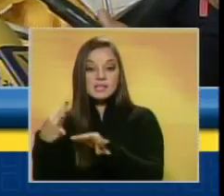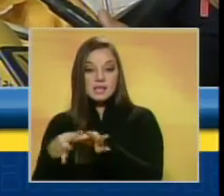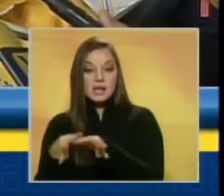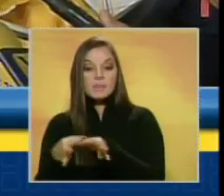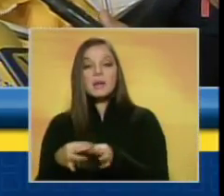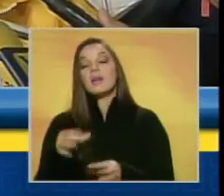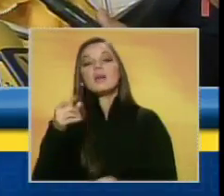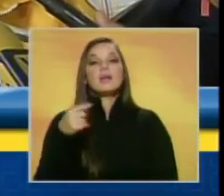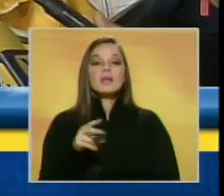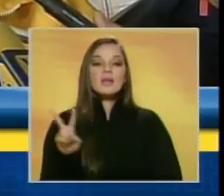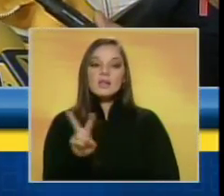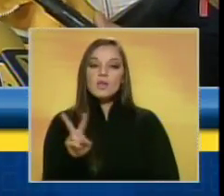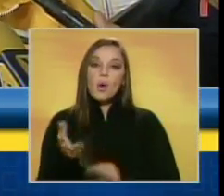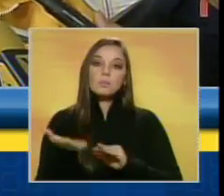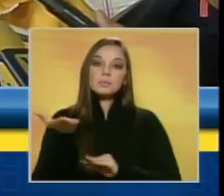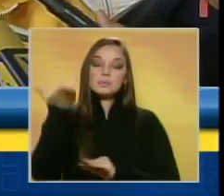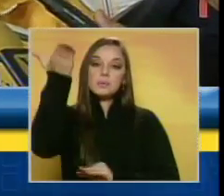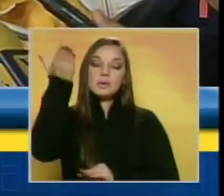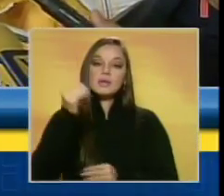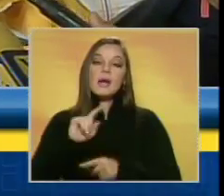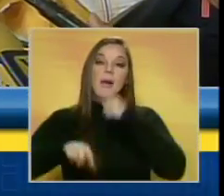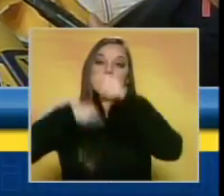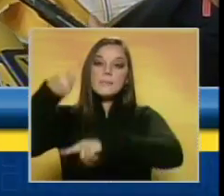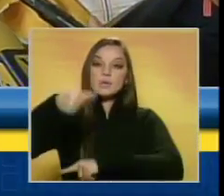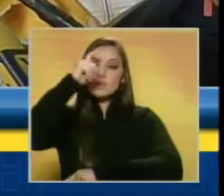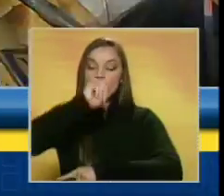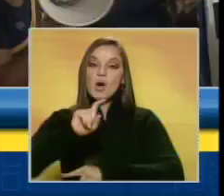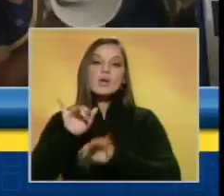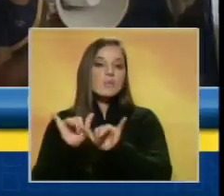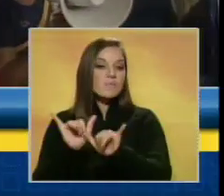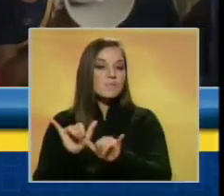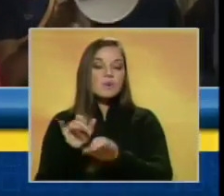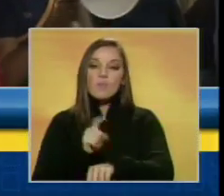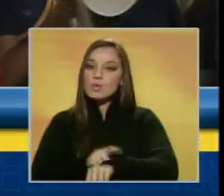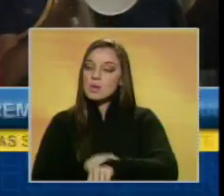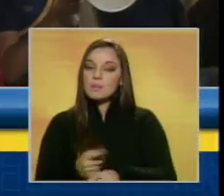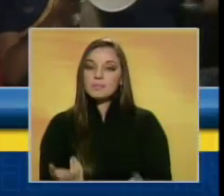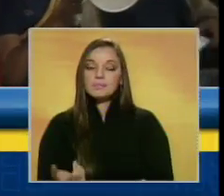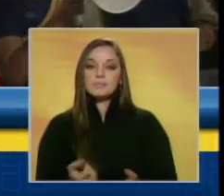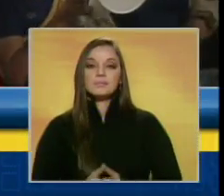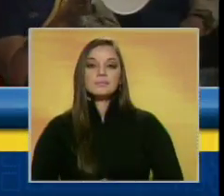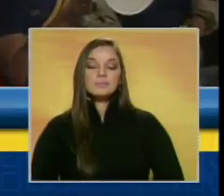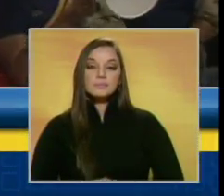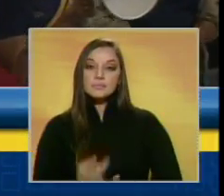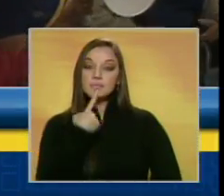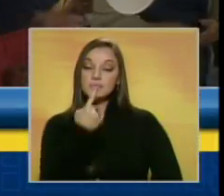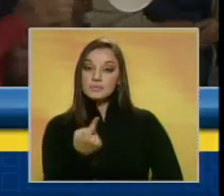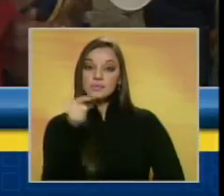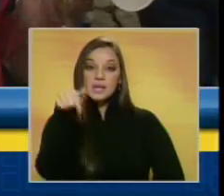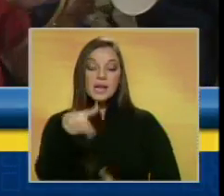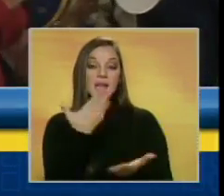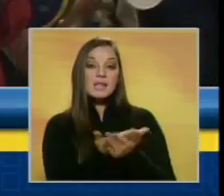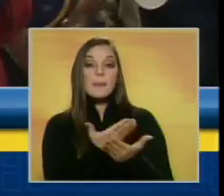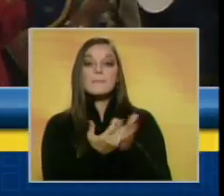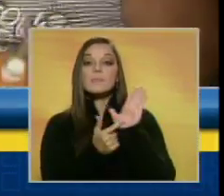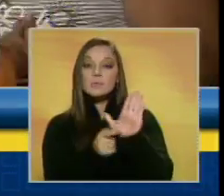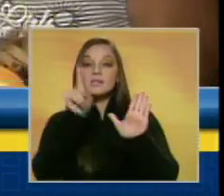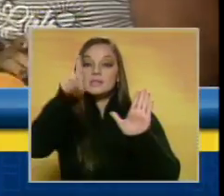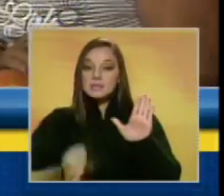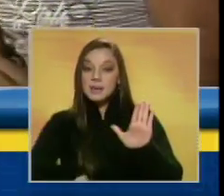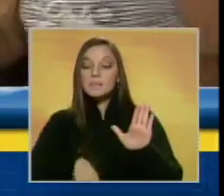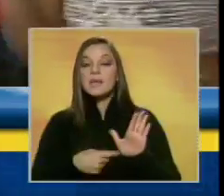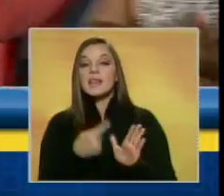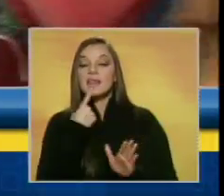y dos incrementos salariales para el próximo año en los mismos lapsos. Indicó que en esta propuesta también plantean que